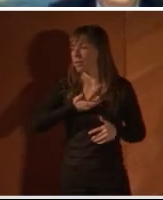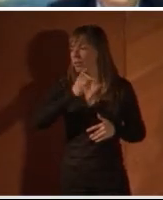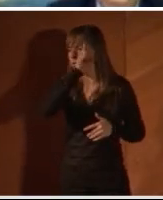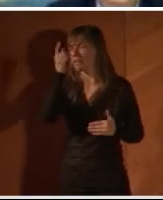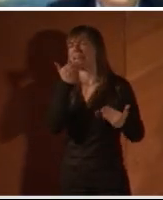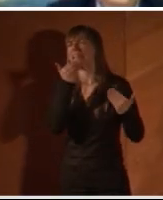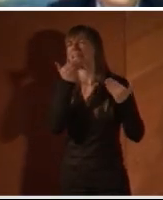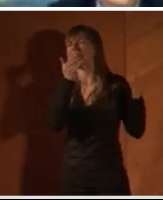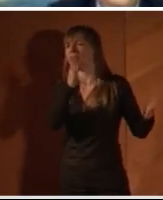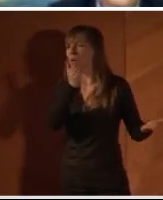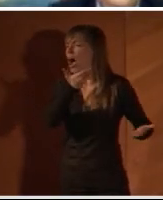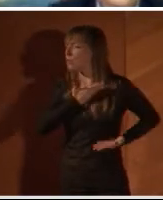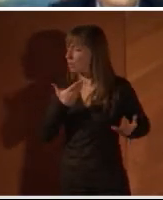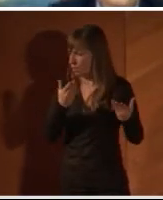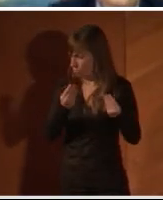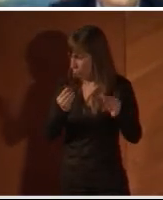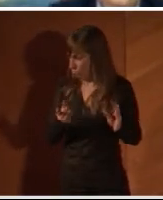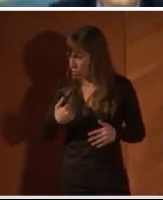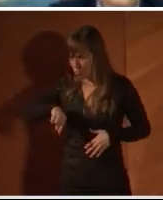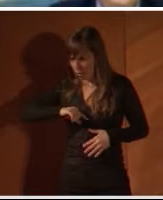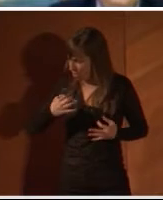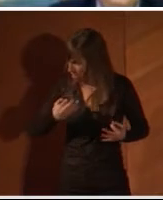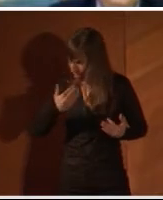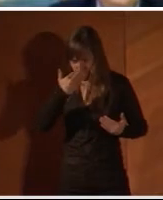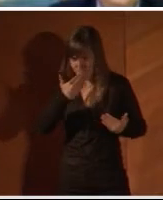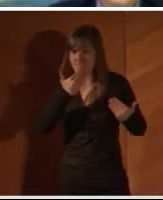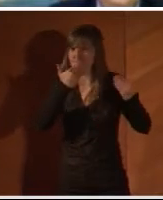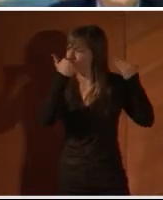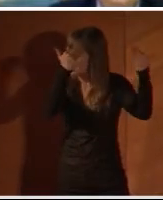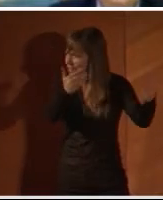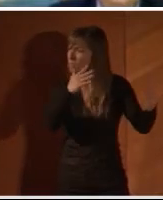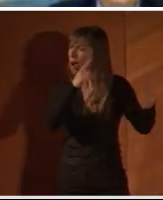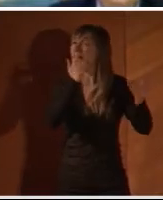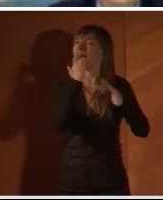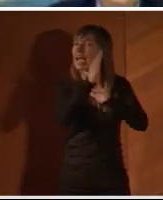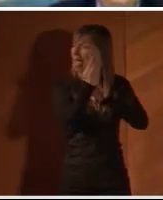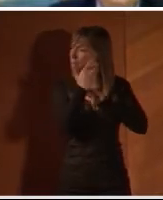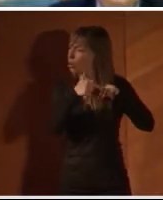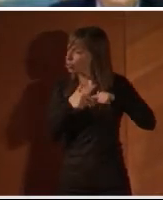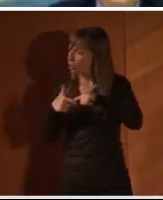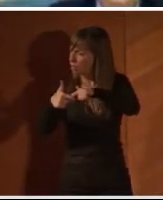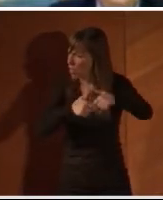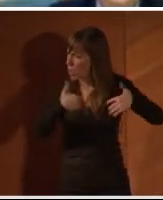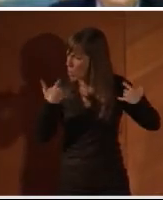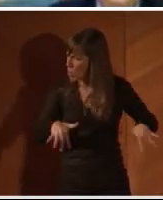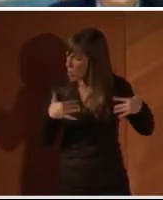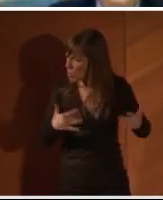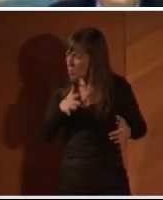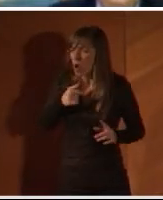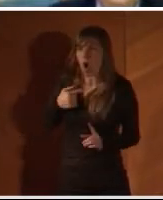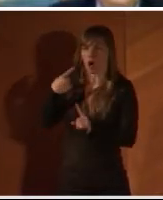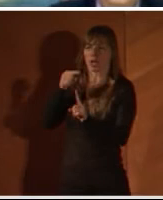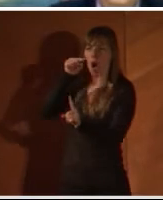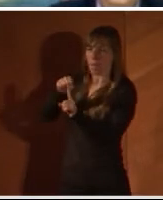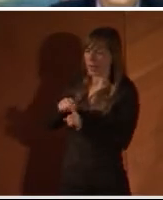sincero agradecimiento, porque ellos nos han dado un buen ejemplo de solidaridad en los objetivos comunes que